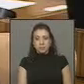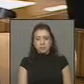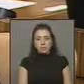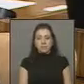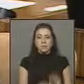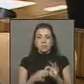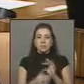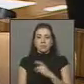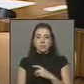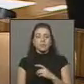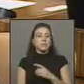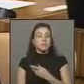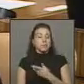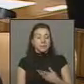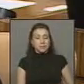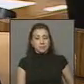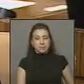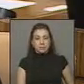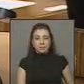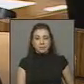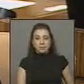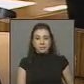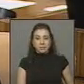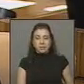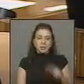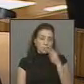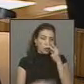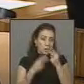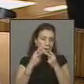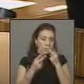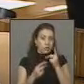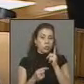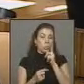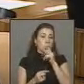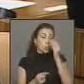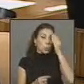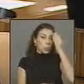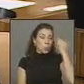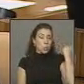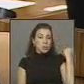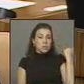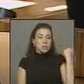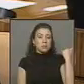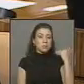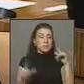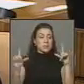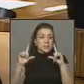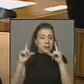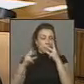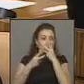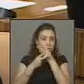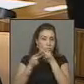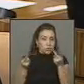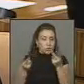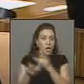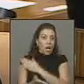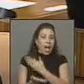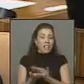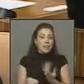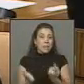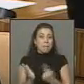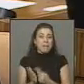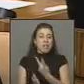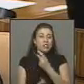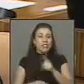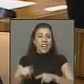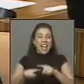Gracias, señor presidente. Como se ha visto en los últimos días por los medios de comunicación, a la fecha, 1.200